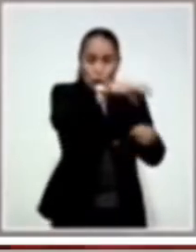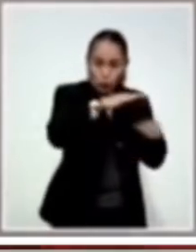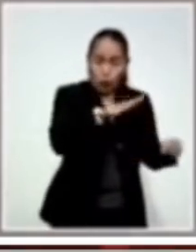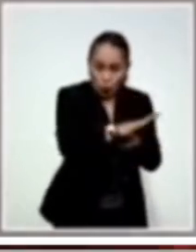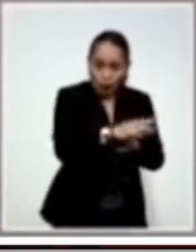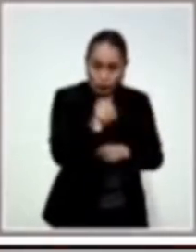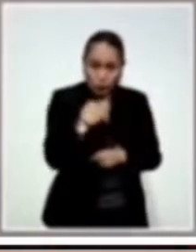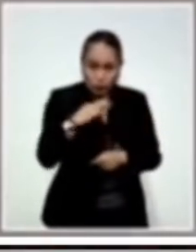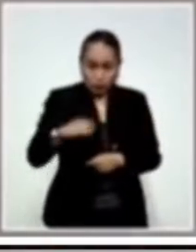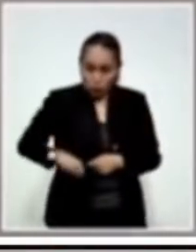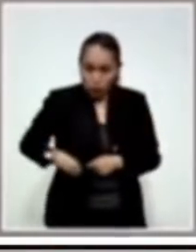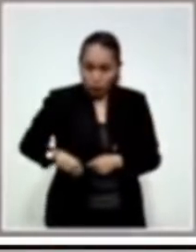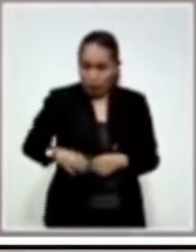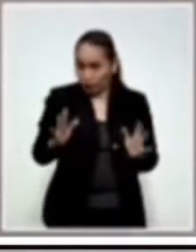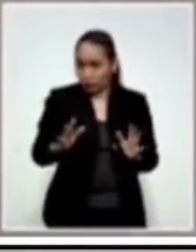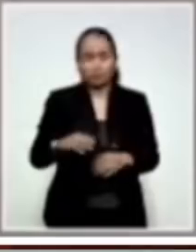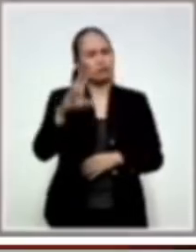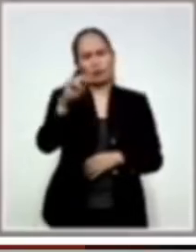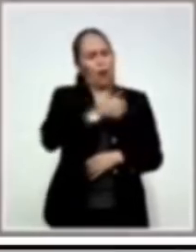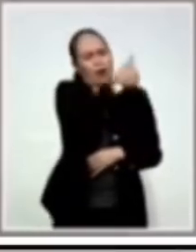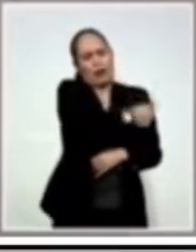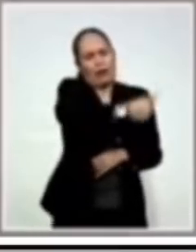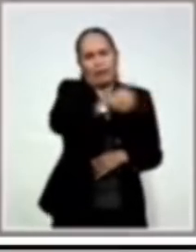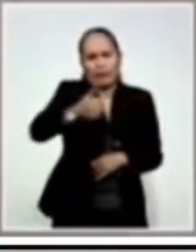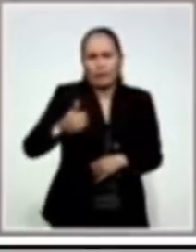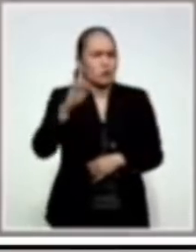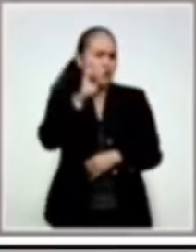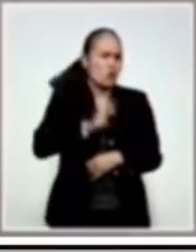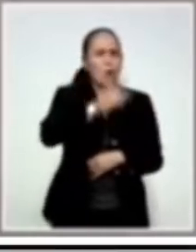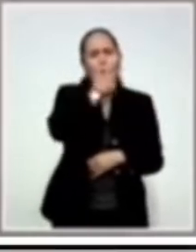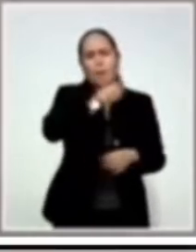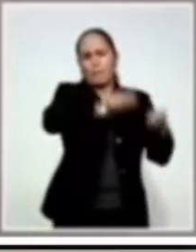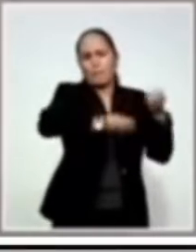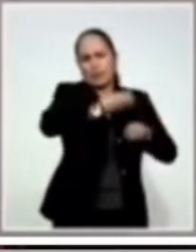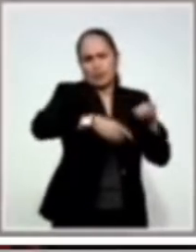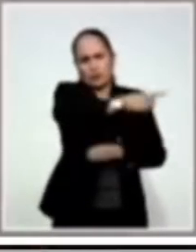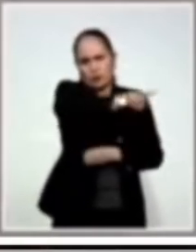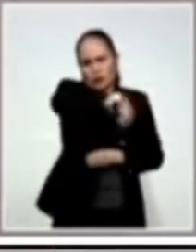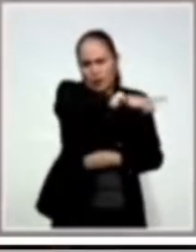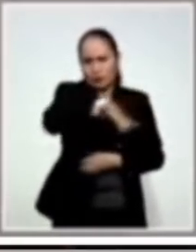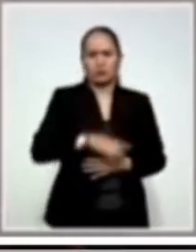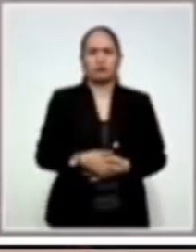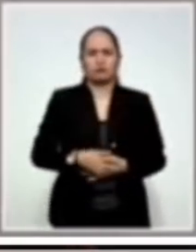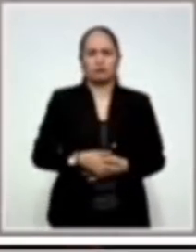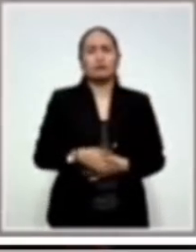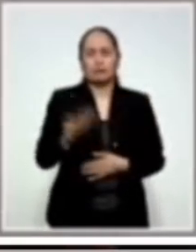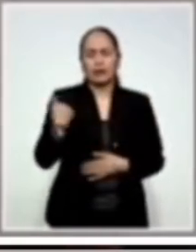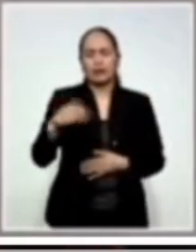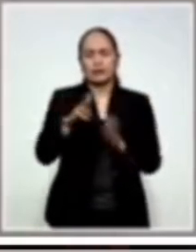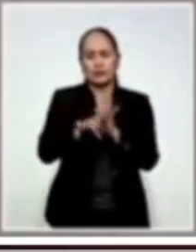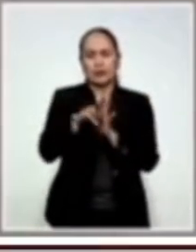y compañeros. Esa es responsabilidad de cada uno y cada una de ellos. Y ahí está cómo votaron.